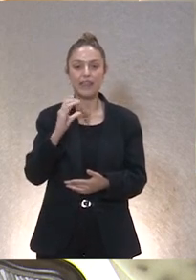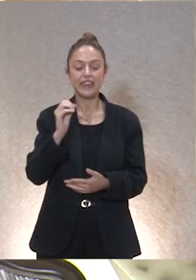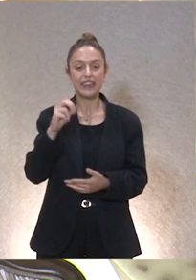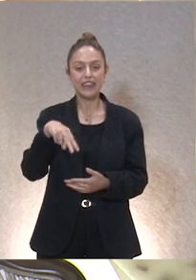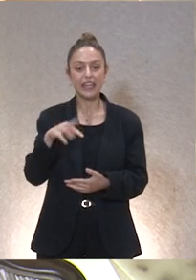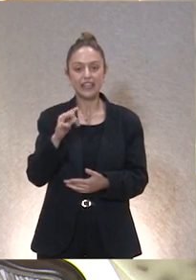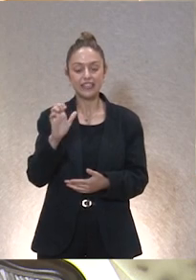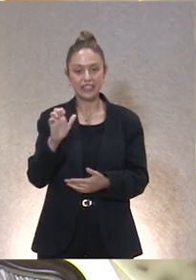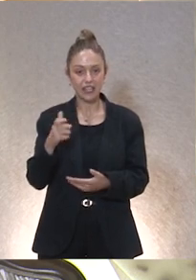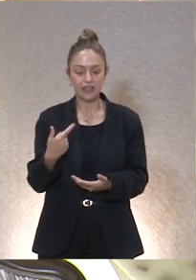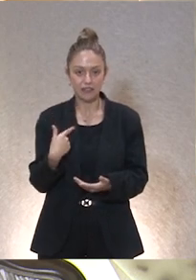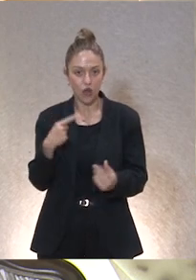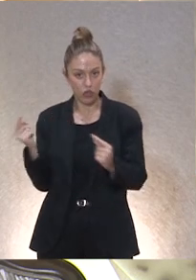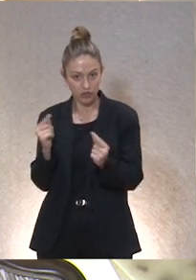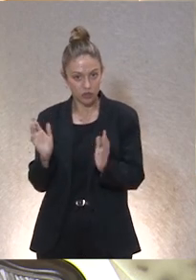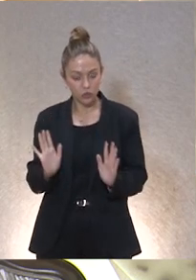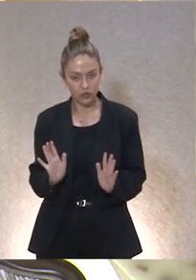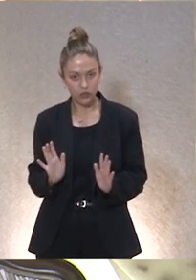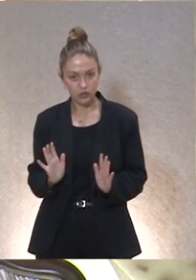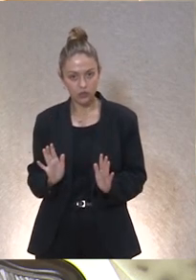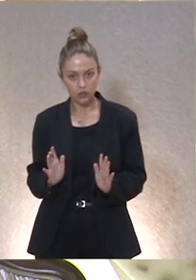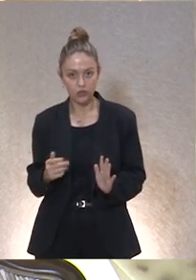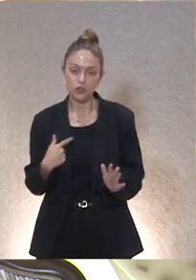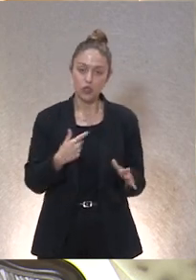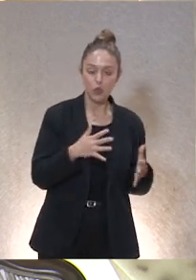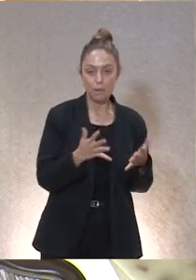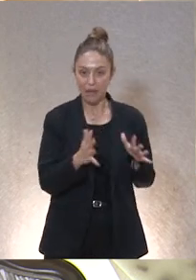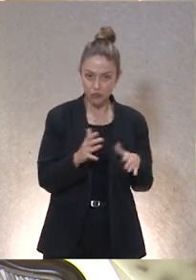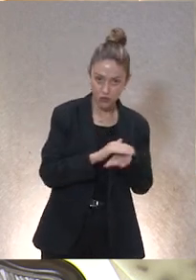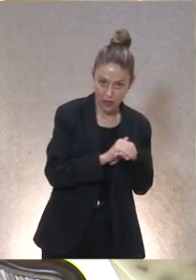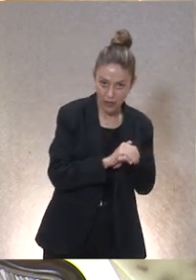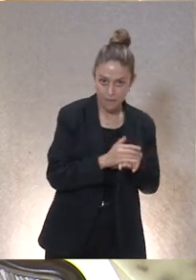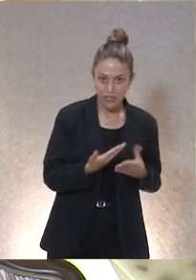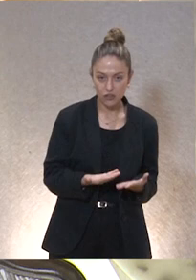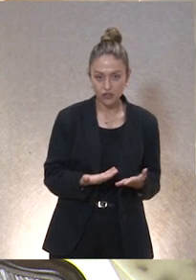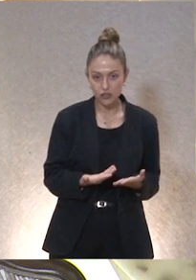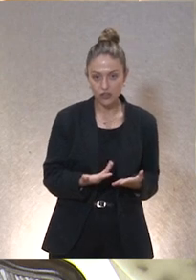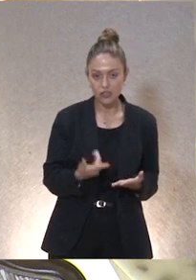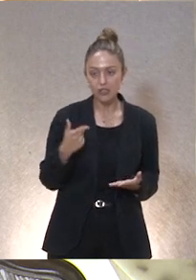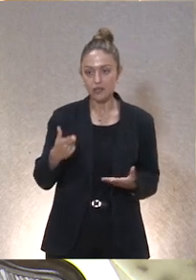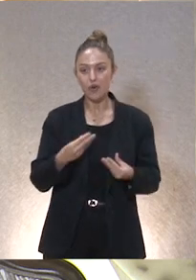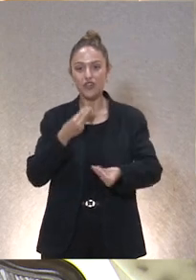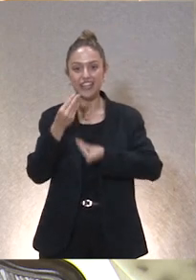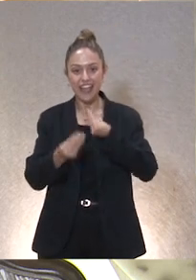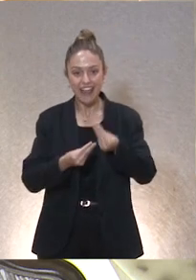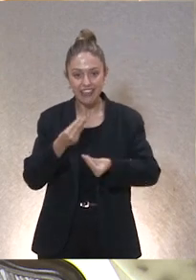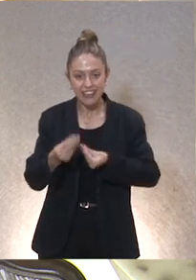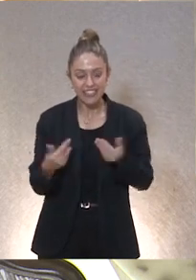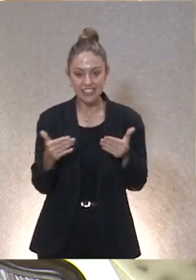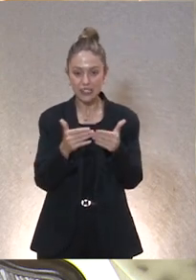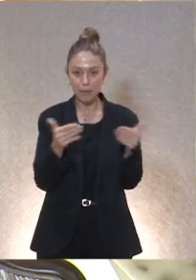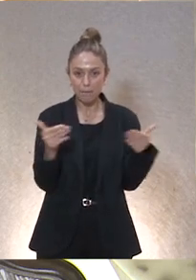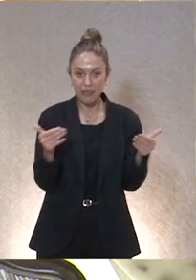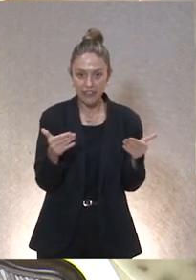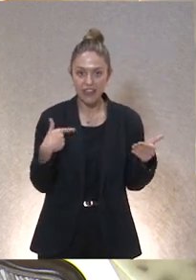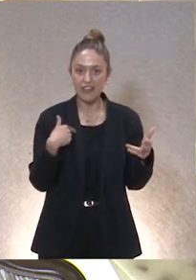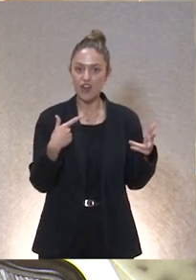Vicente que son más o menos amigos y les digo por Qué hacéis el editorial de entrada a mí no